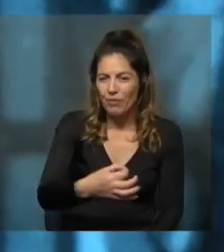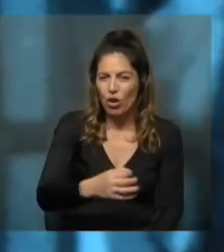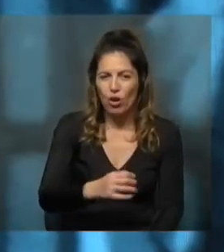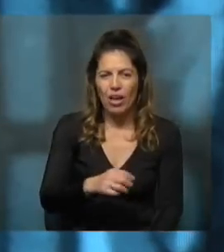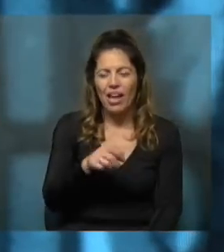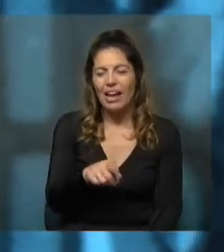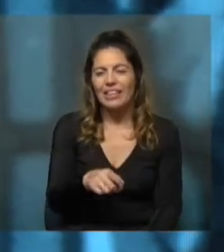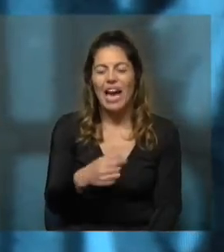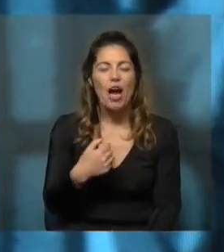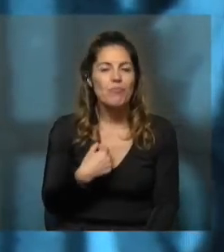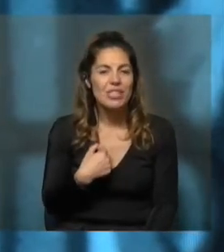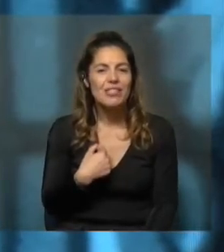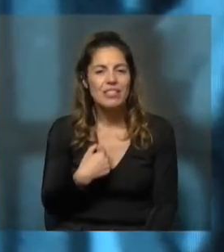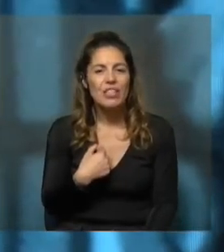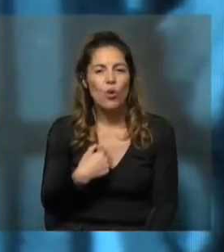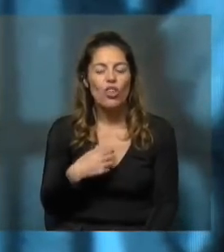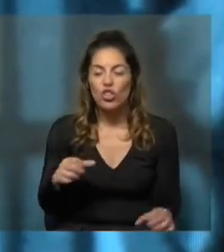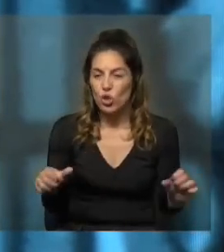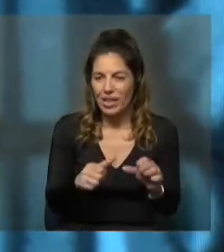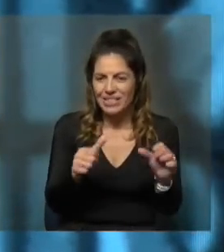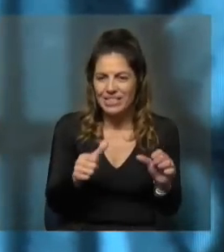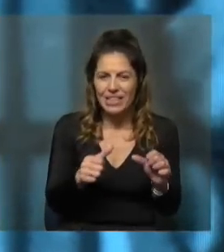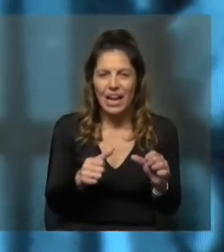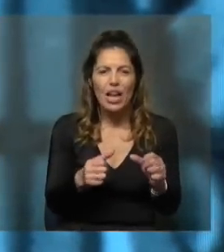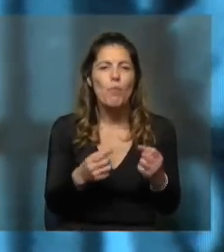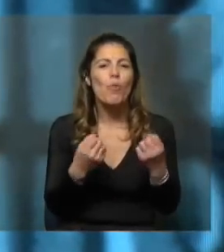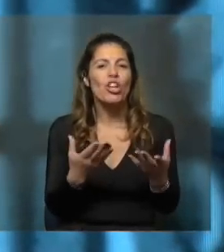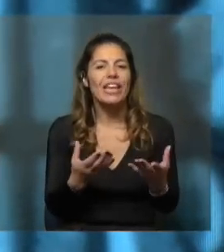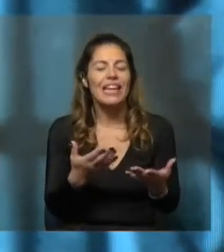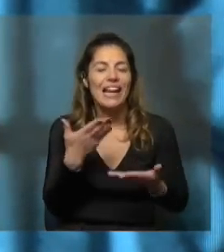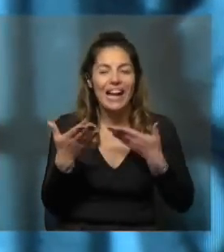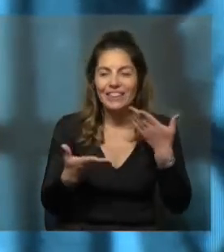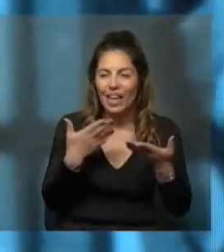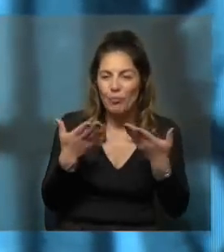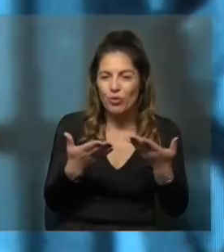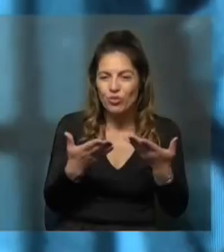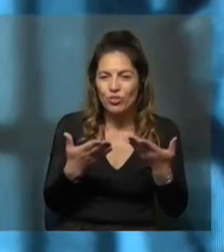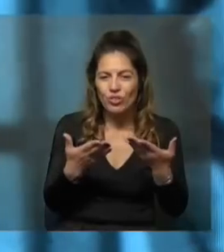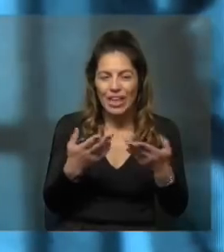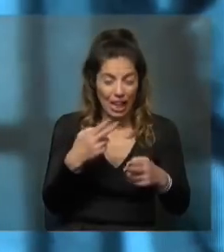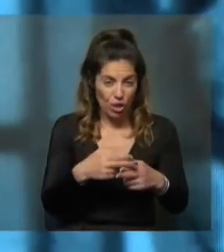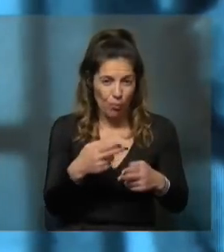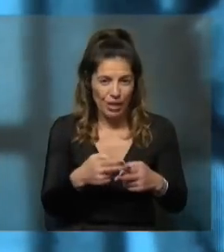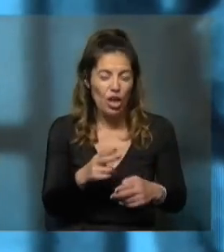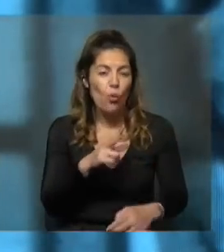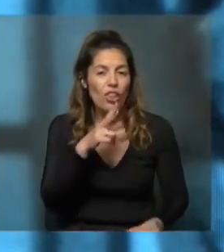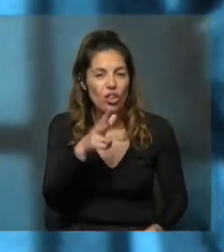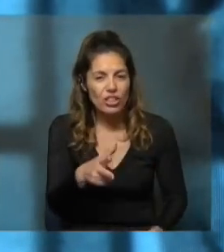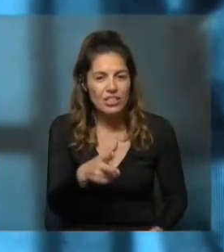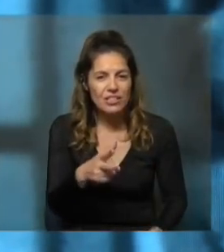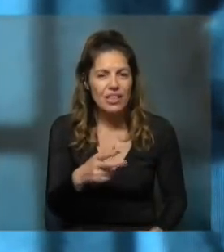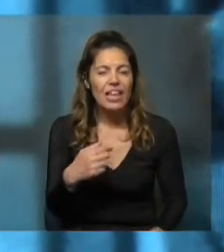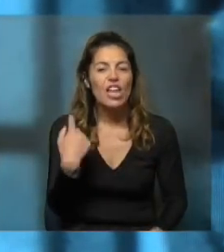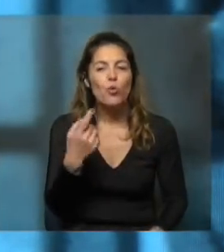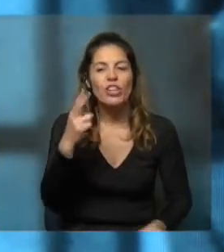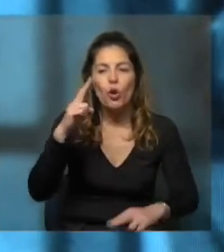y a mí me pasaba que cuando yo hacía el porqué cantamos cuando cuando dice y nuestros